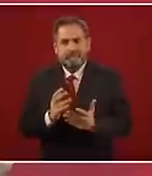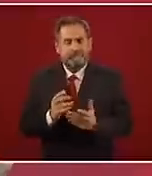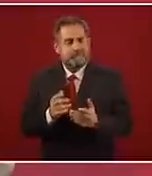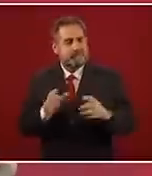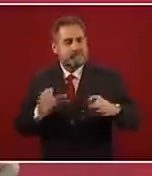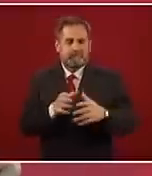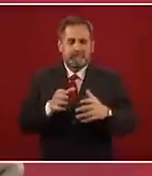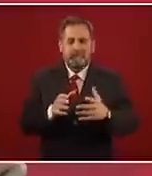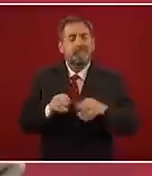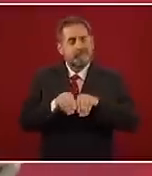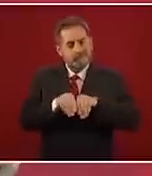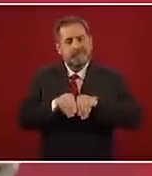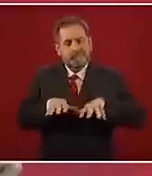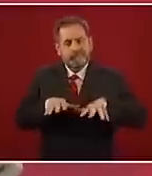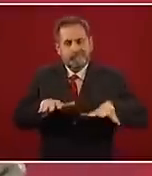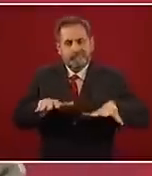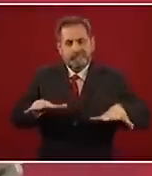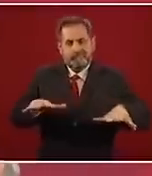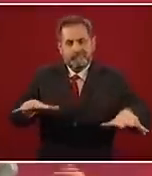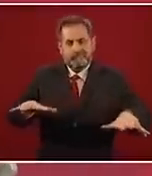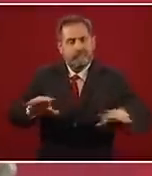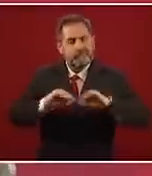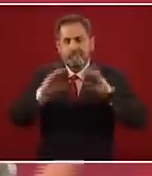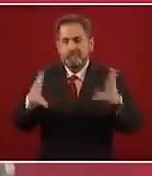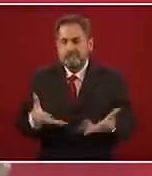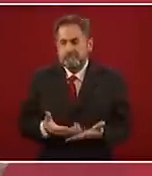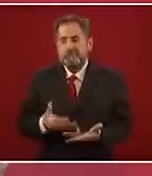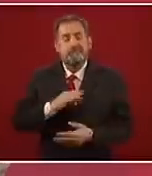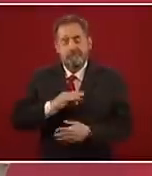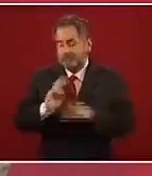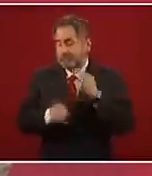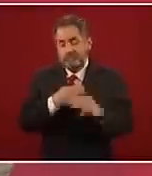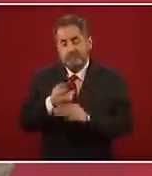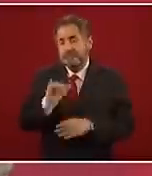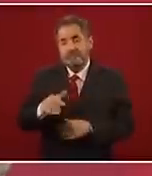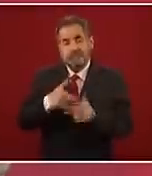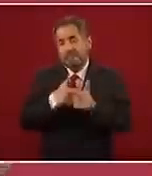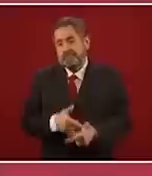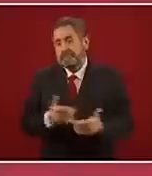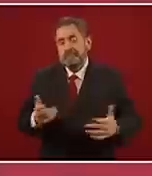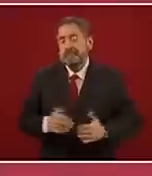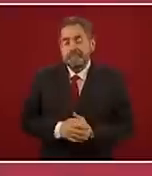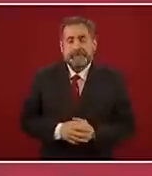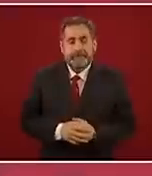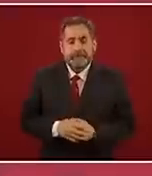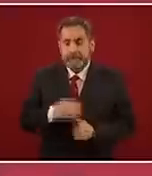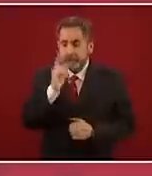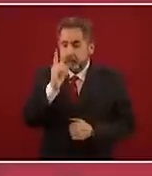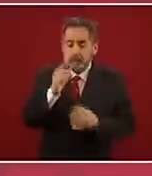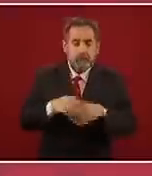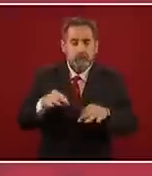contener en forma absoluta esta epidemia. Y lo que es en este momento importante tener es